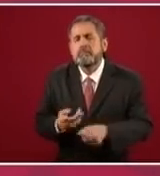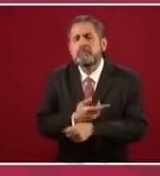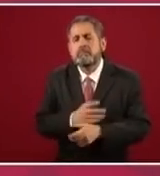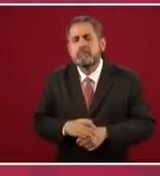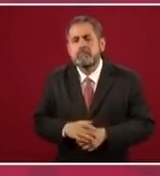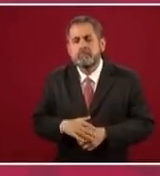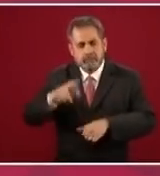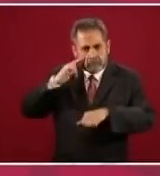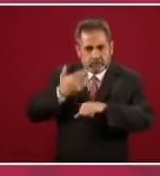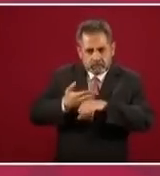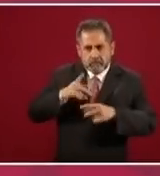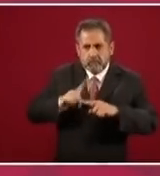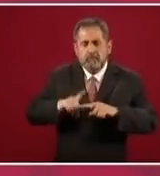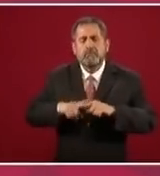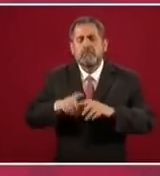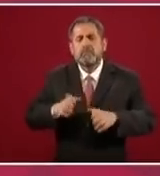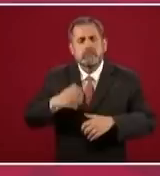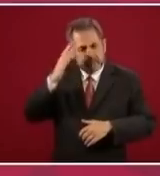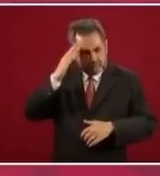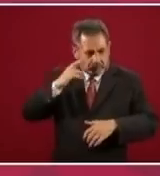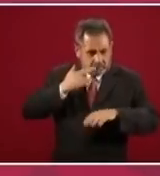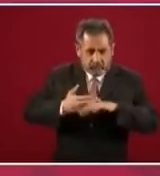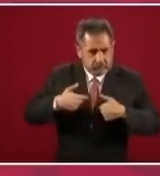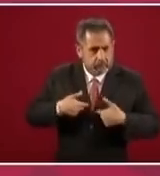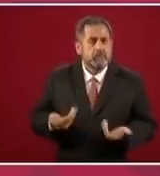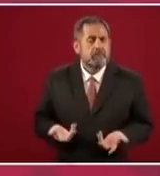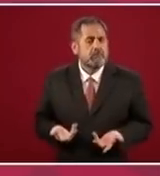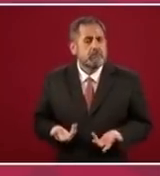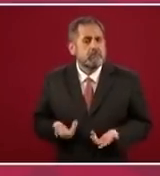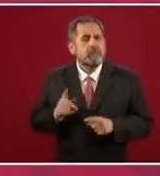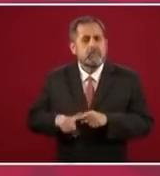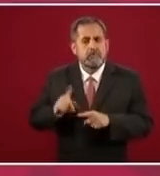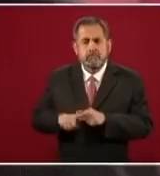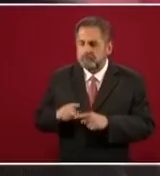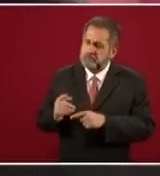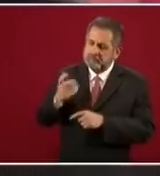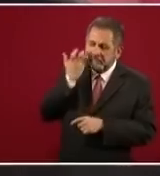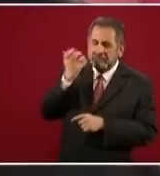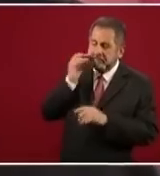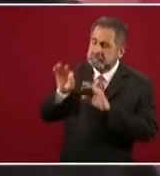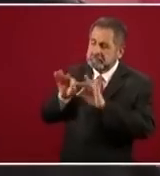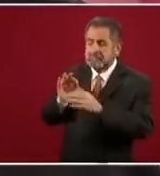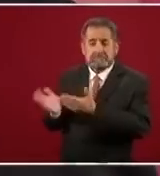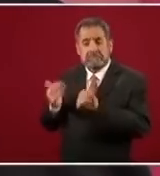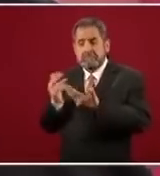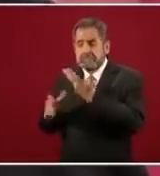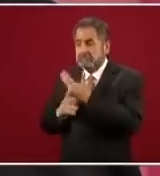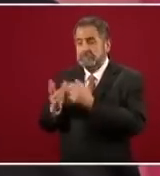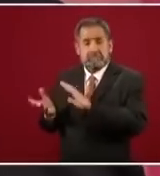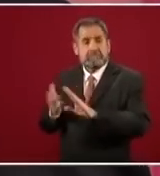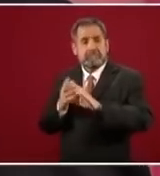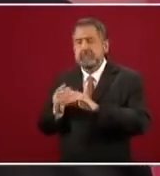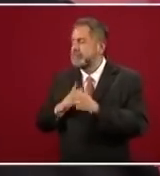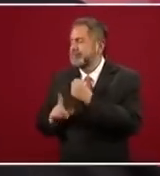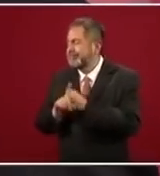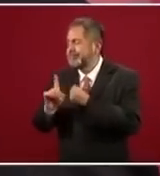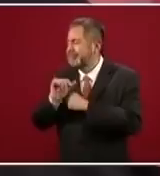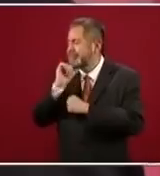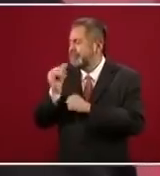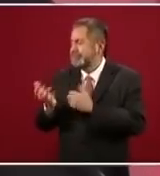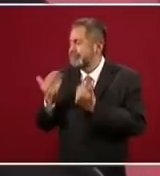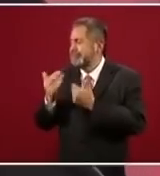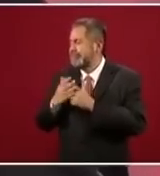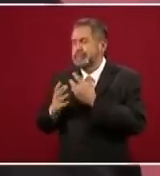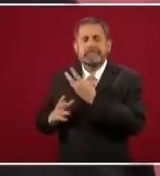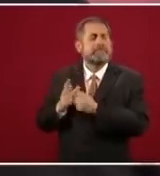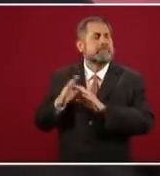y la responsabilidad del que planteó de que no iba a haber ningún problema, en el mejor